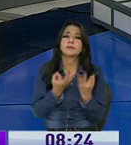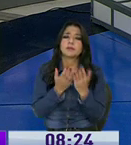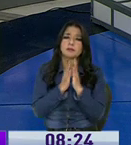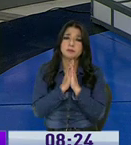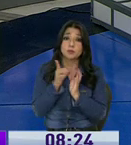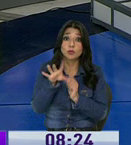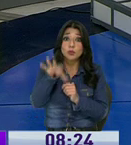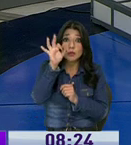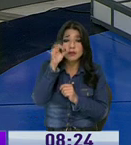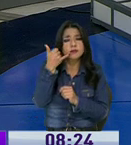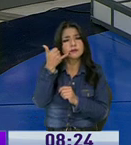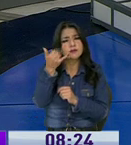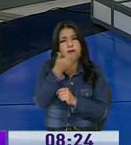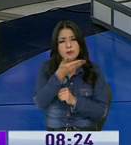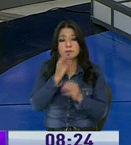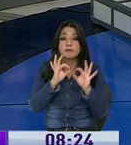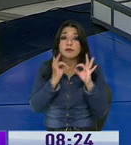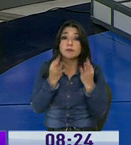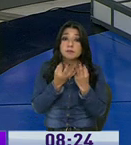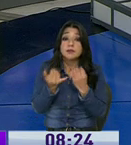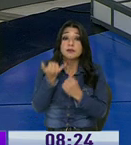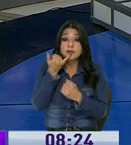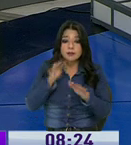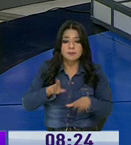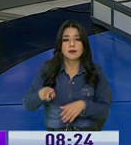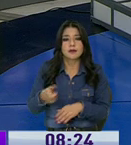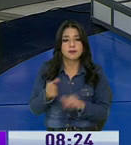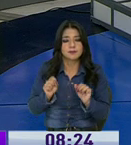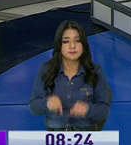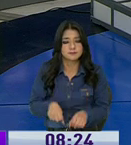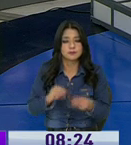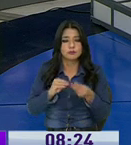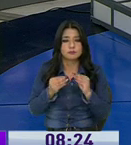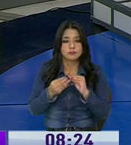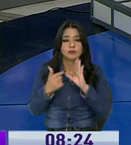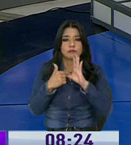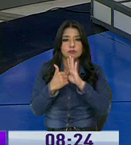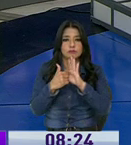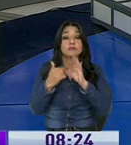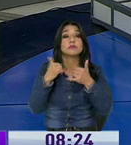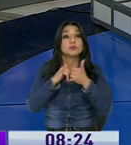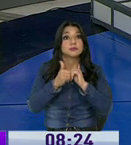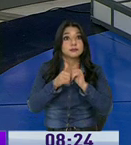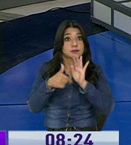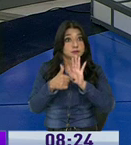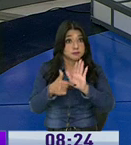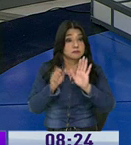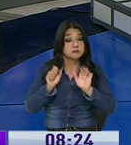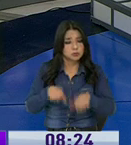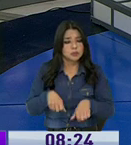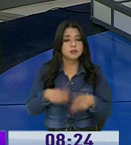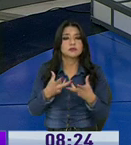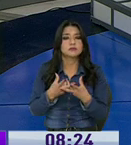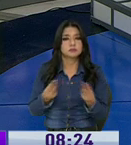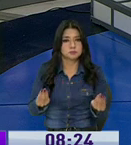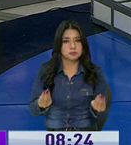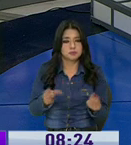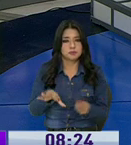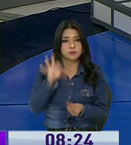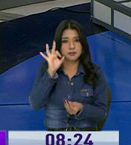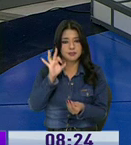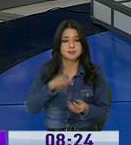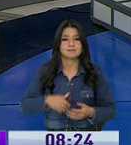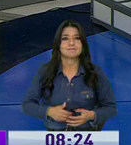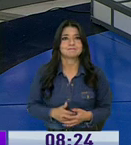si los encuentran, comuníquense con nosotros o directamente a estos números. También están en redes sociales para que pronto puedan llegar a casa